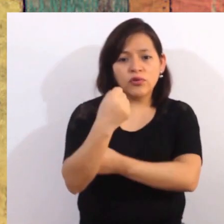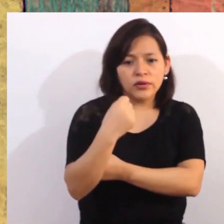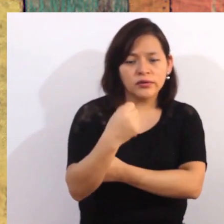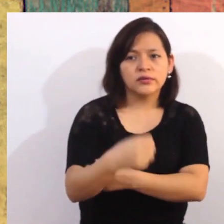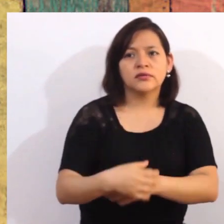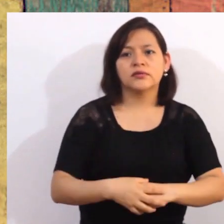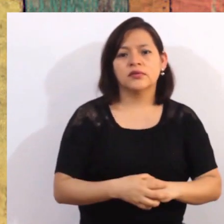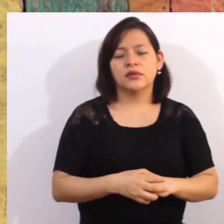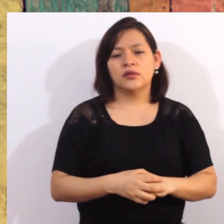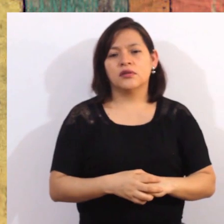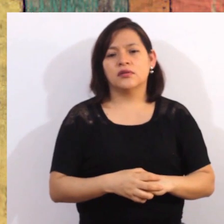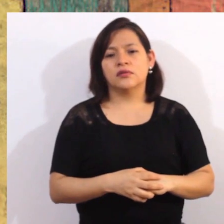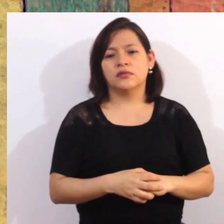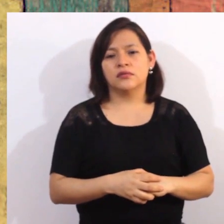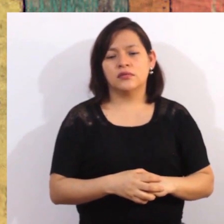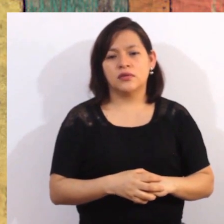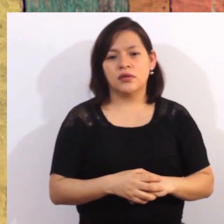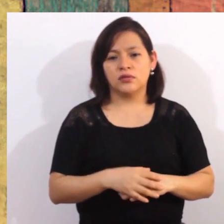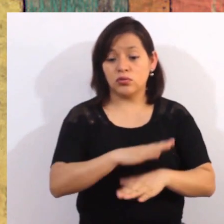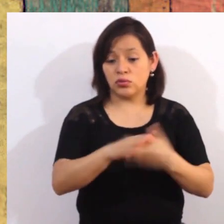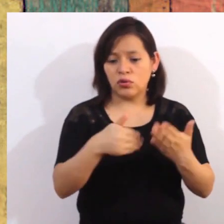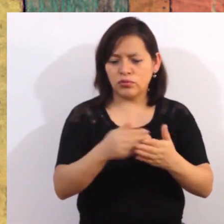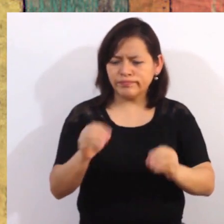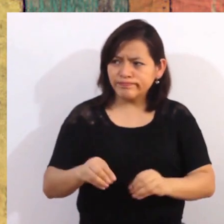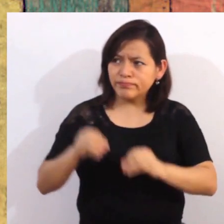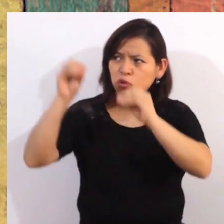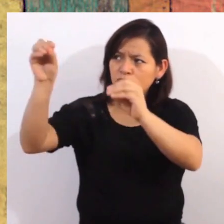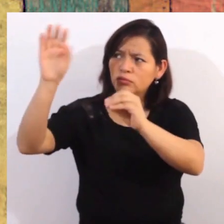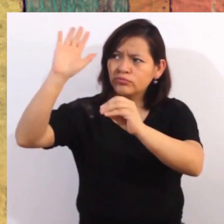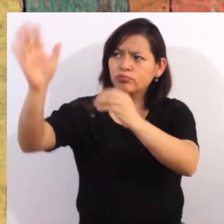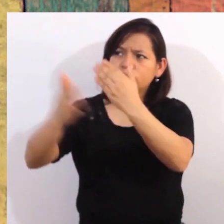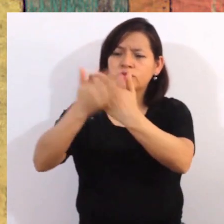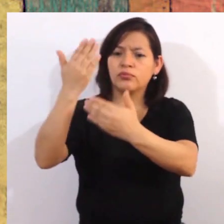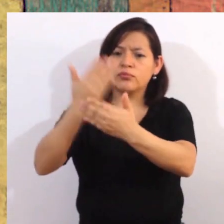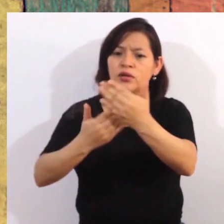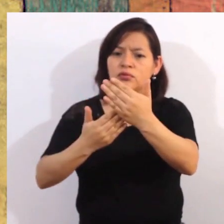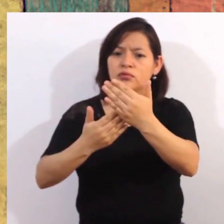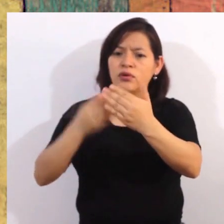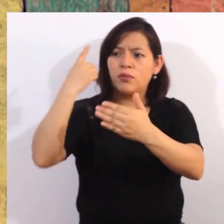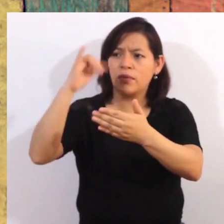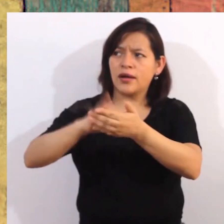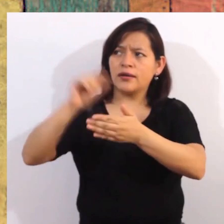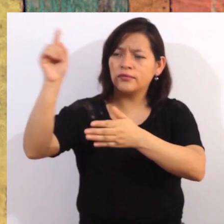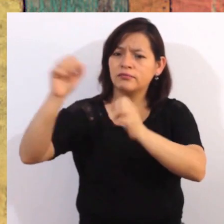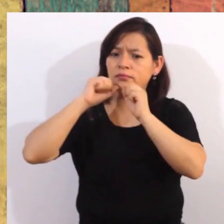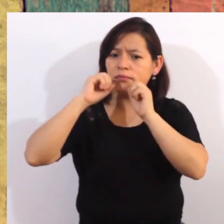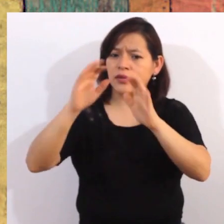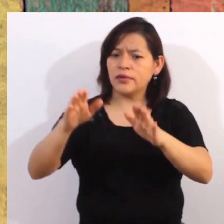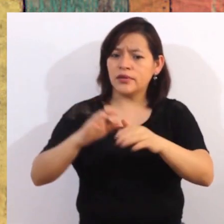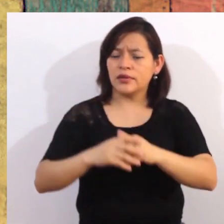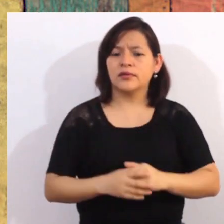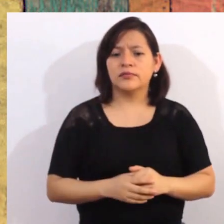en ánimo, en aspiraciones, en objetivos, ponlos en las manos del Señor para que tengan valor